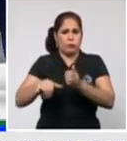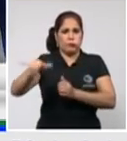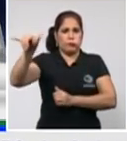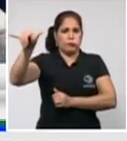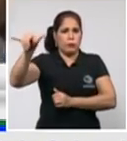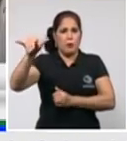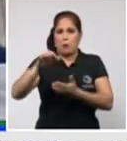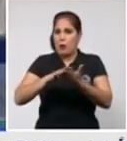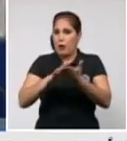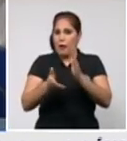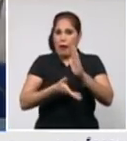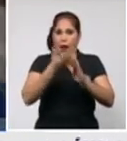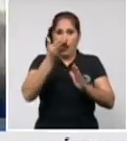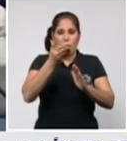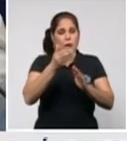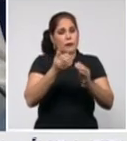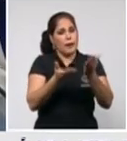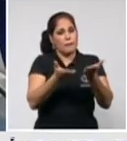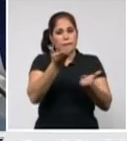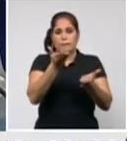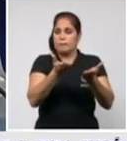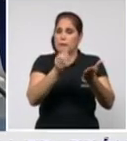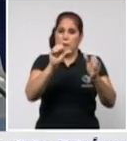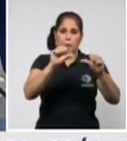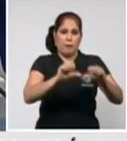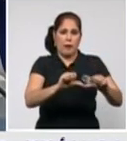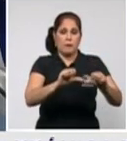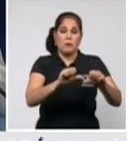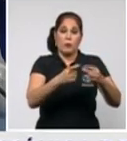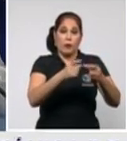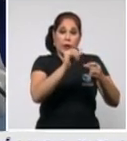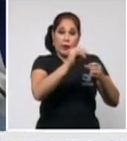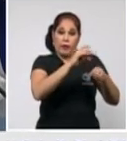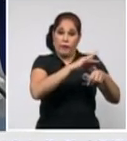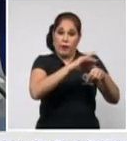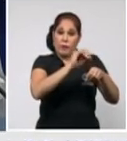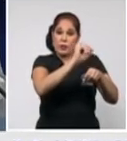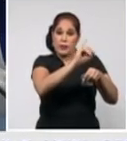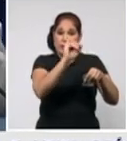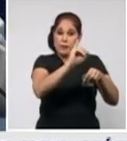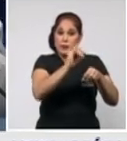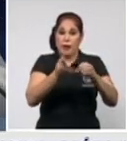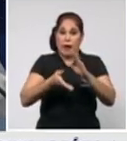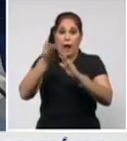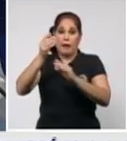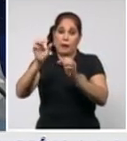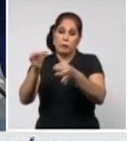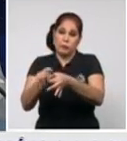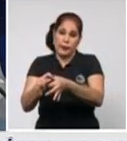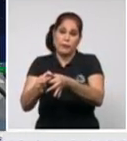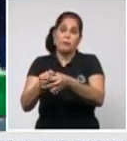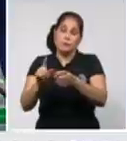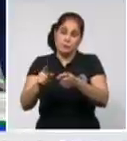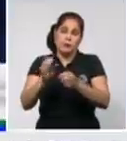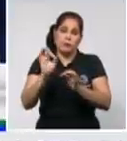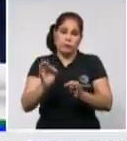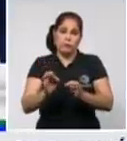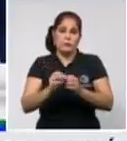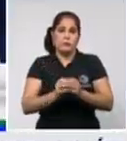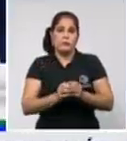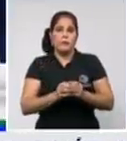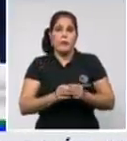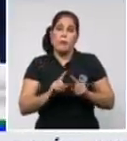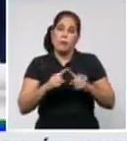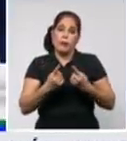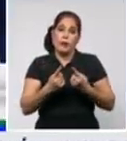indicador de alta en correspondencia con la evolución de los casos y el tiempo, los que se diagnosticaron en periodos anteriores.